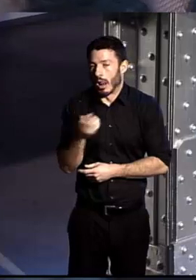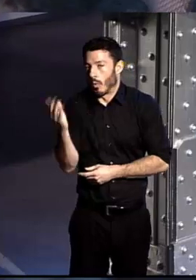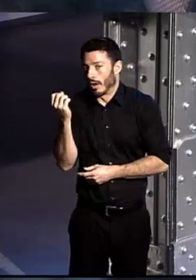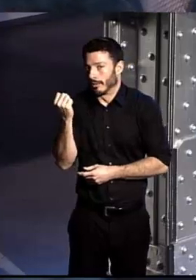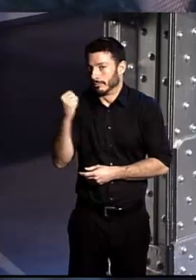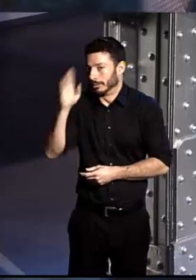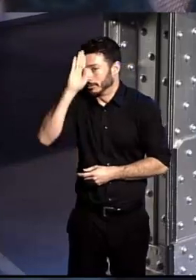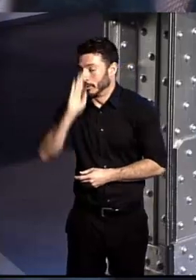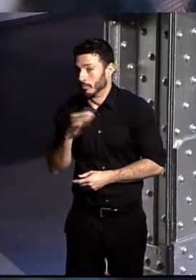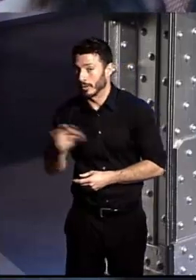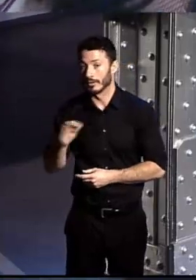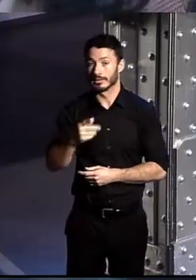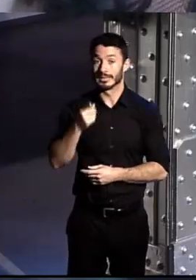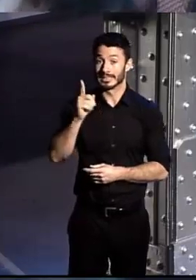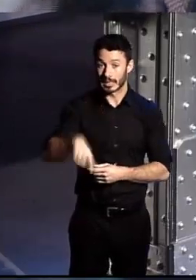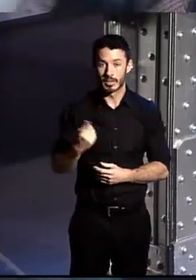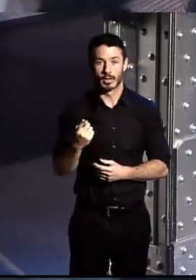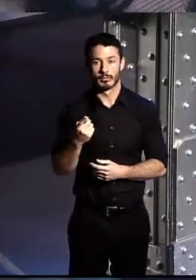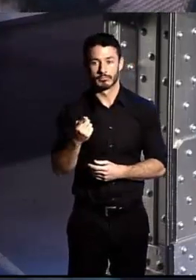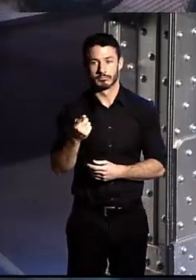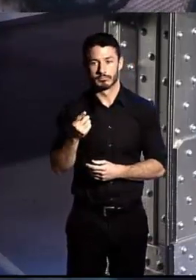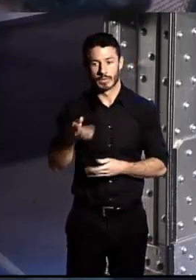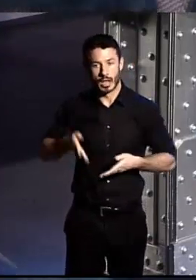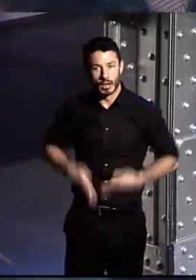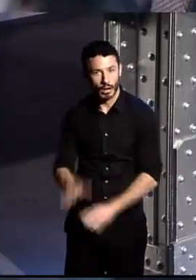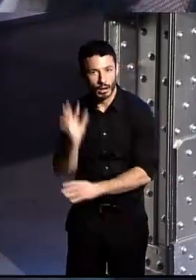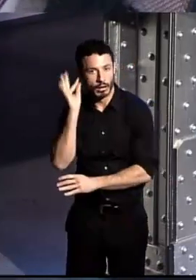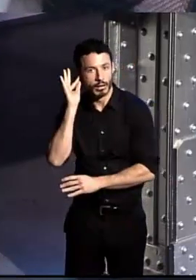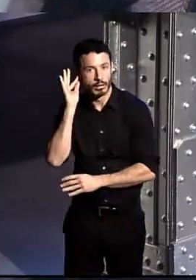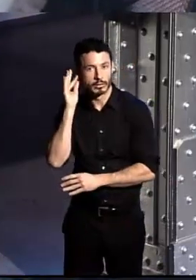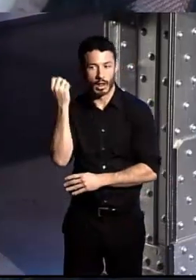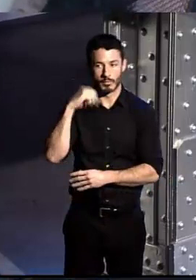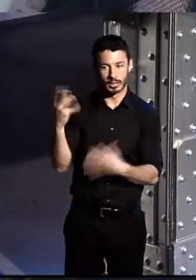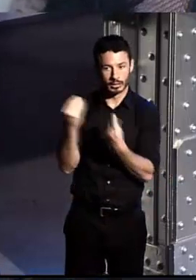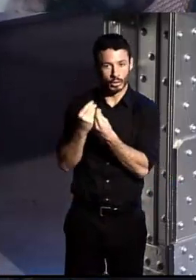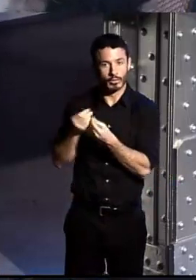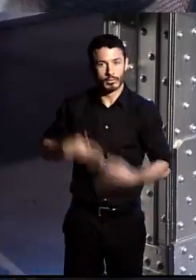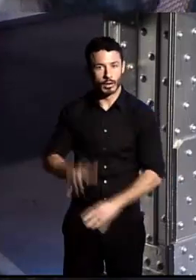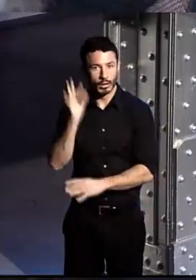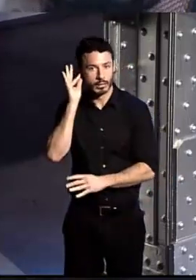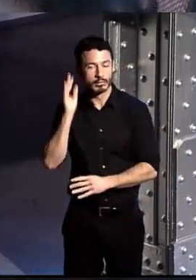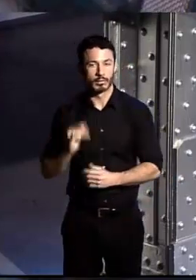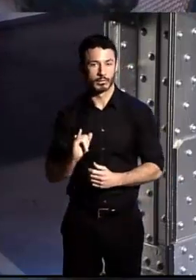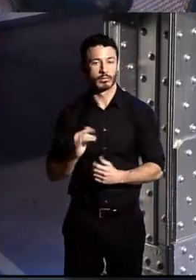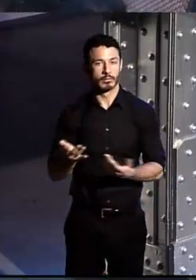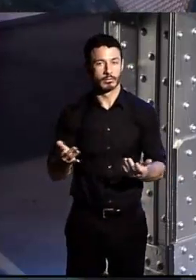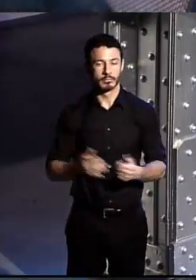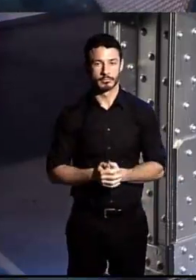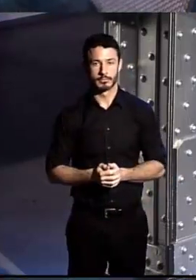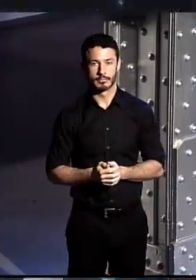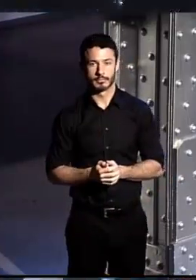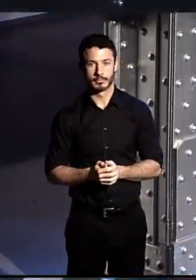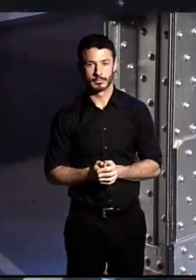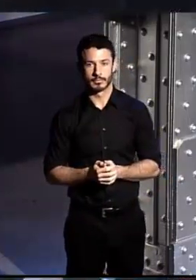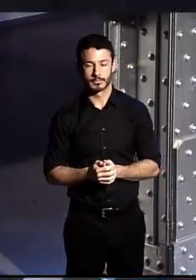3, e incluso con algunas de ellas tuvo hijas, aunque no fueron reconocidas. Por lo tanto, es un... Pero también eran hijas. Sí.